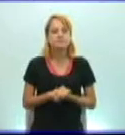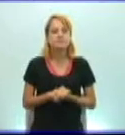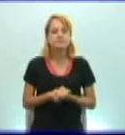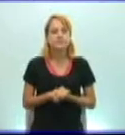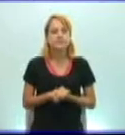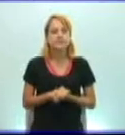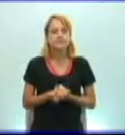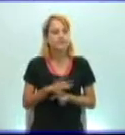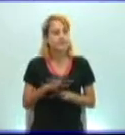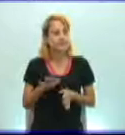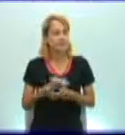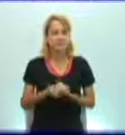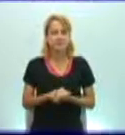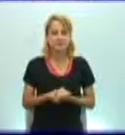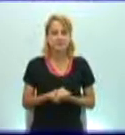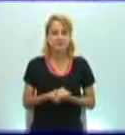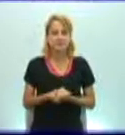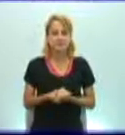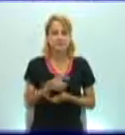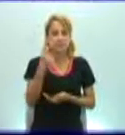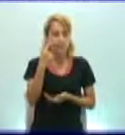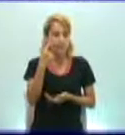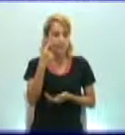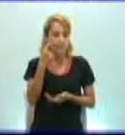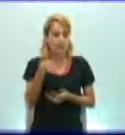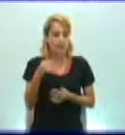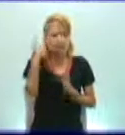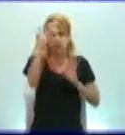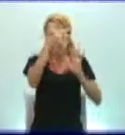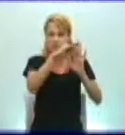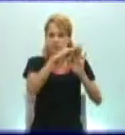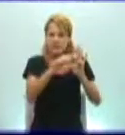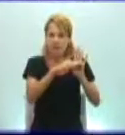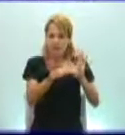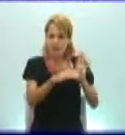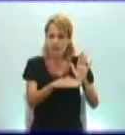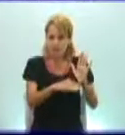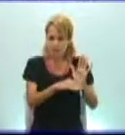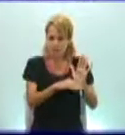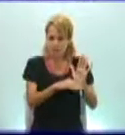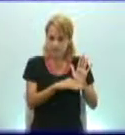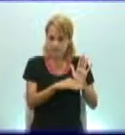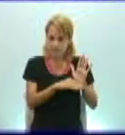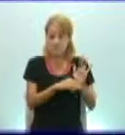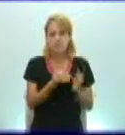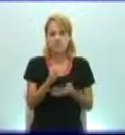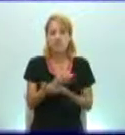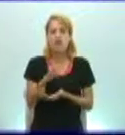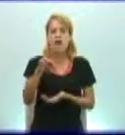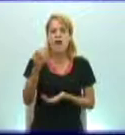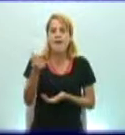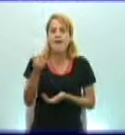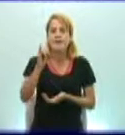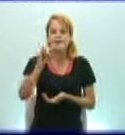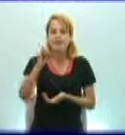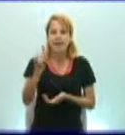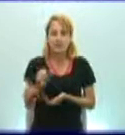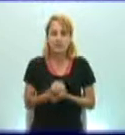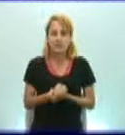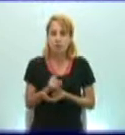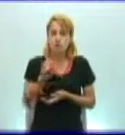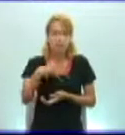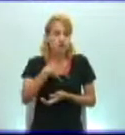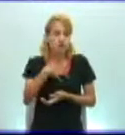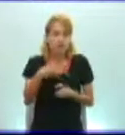Bien, ahora veamos las características de las raíces. Las raíces no tienen ni tallos, ni hojas,